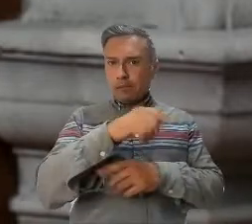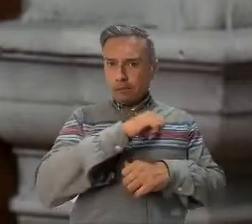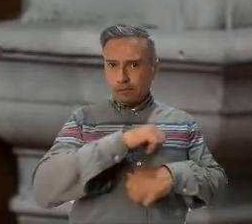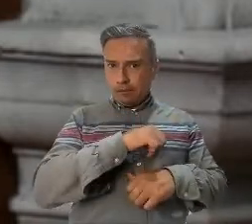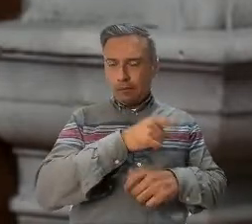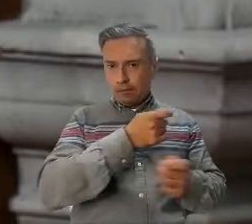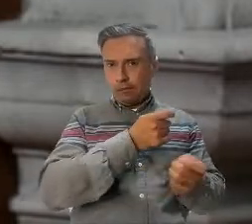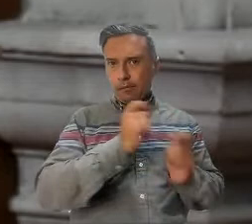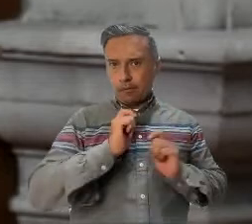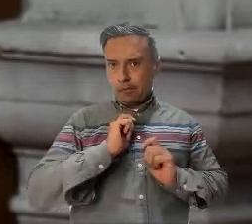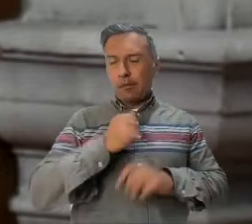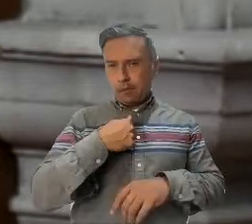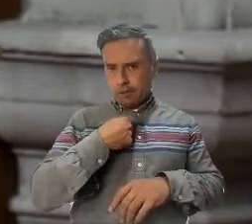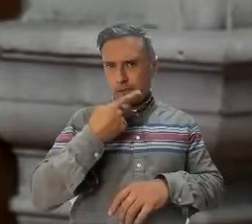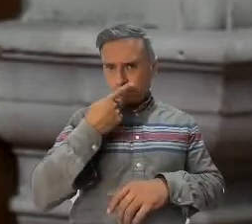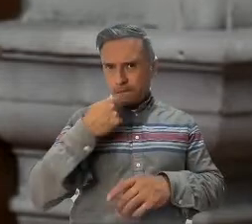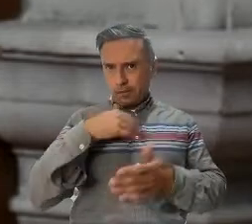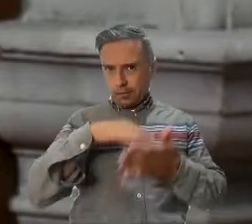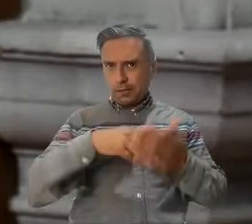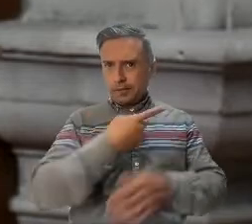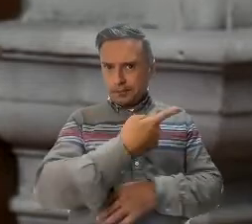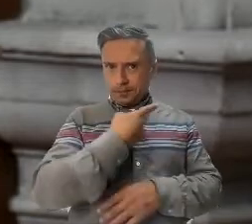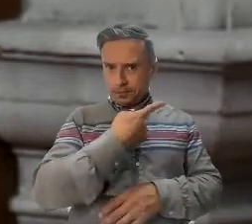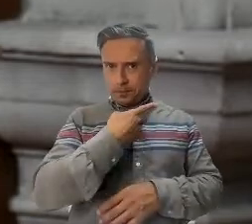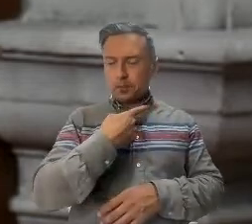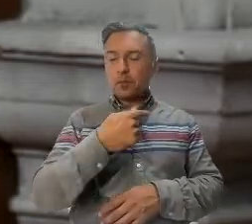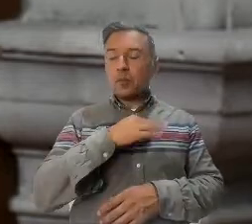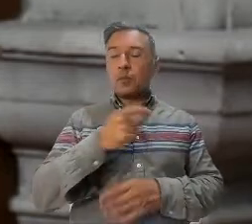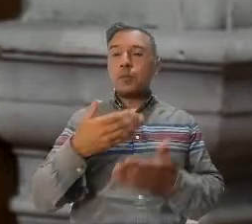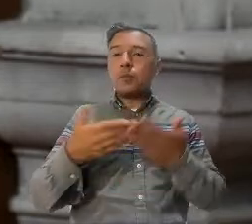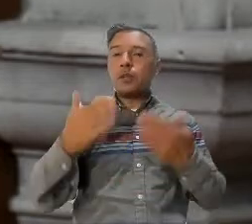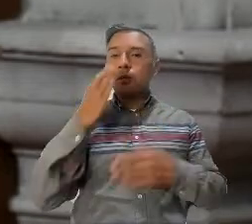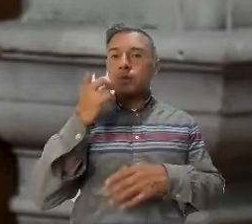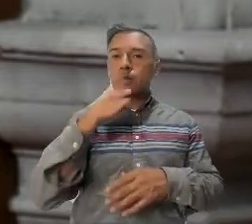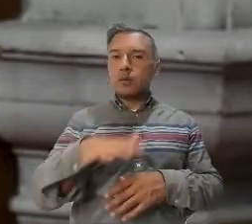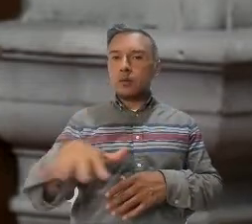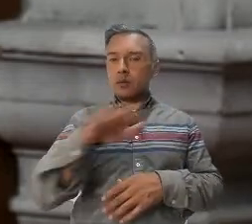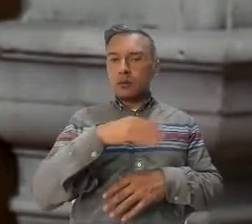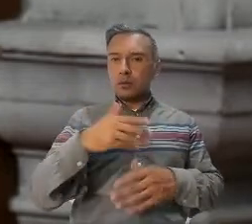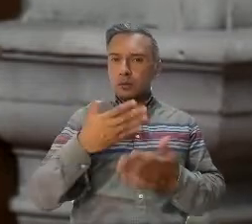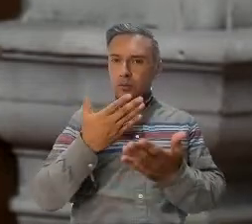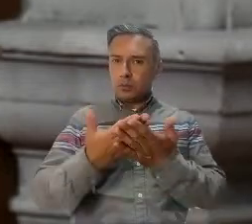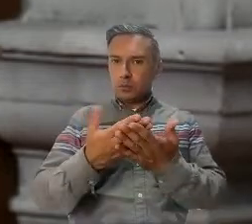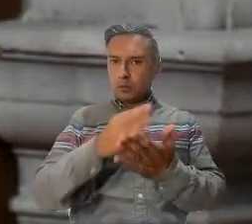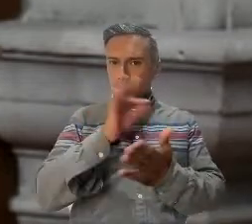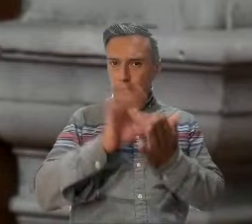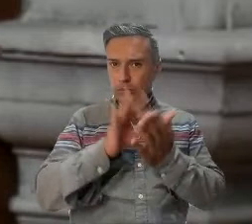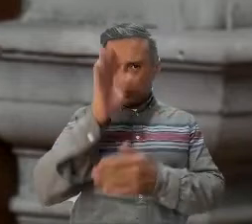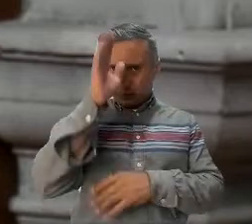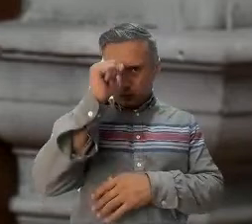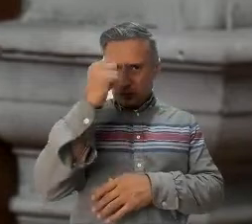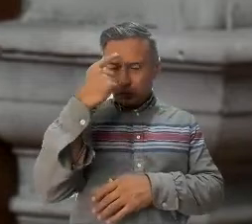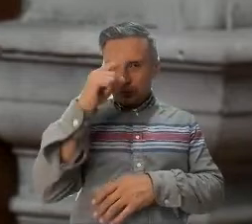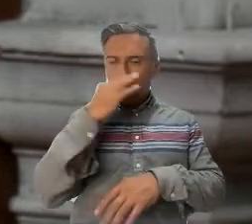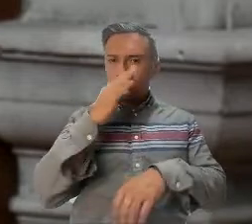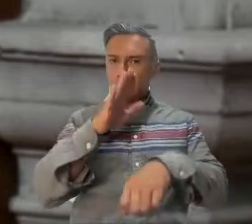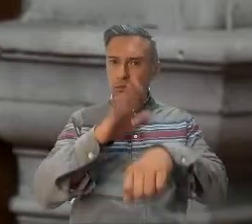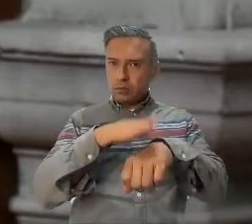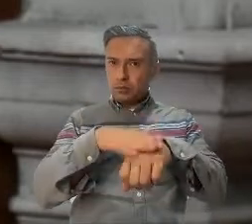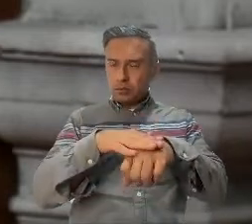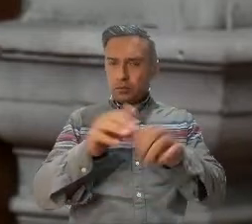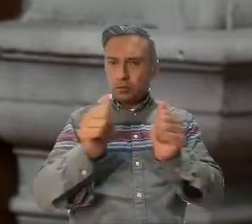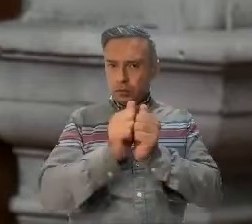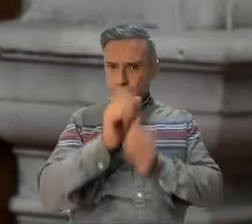La Voz, sometemos a la consideración de esta honorable legislatura punto de acuerdo por el que se exhorta de manera